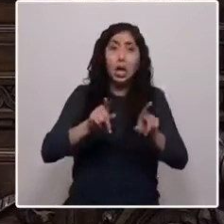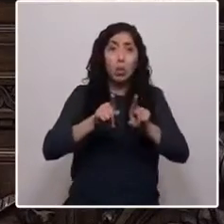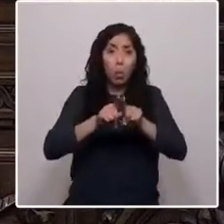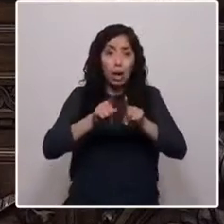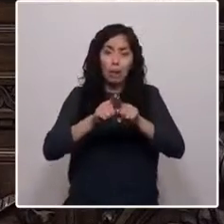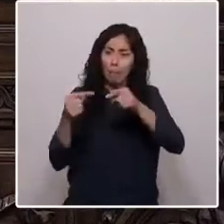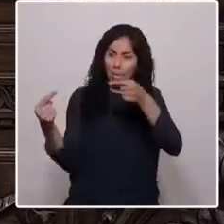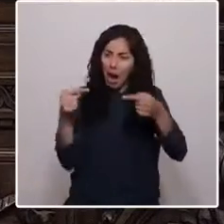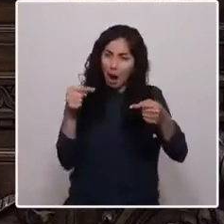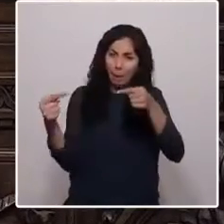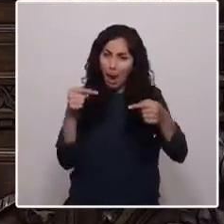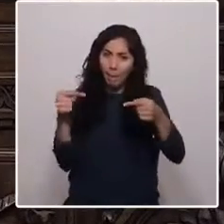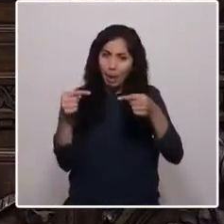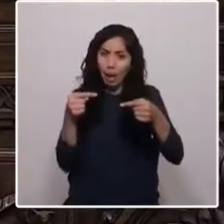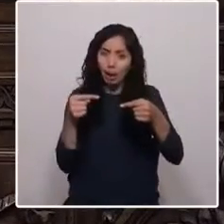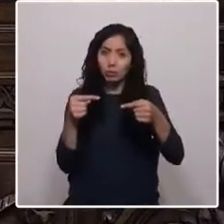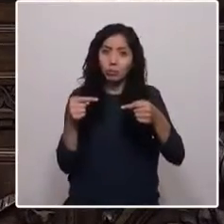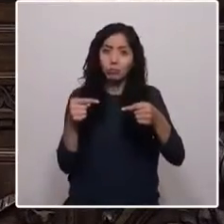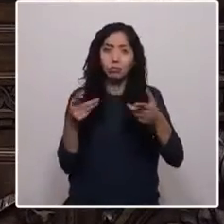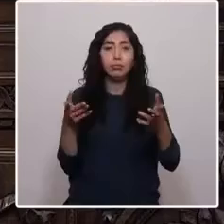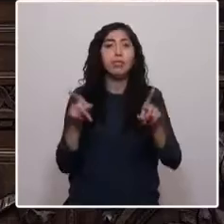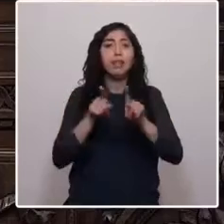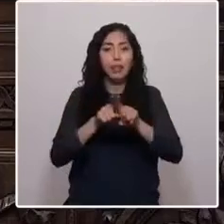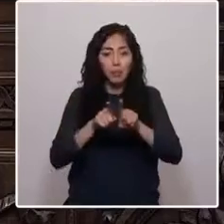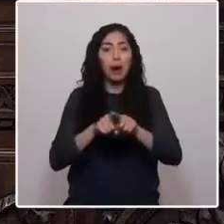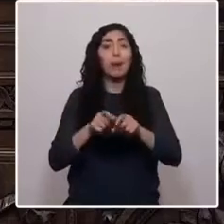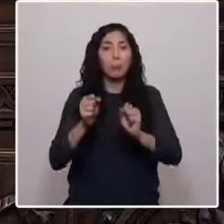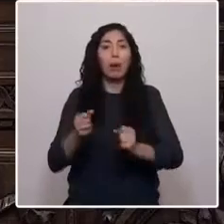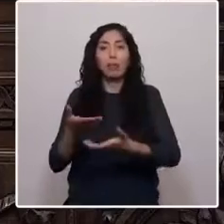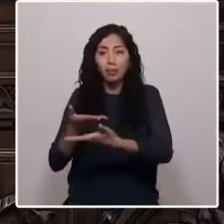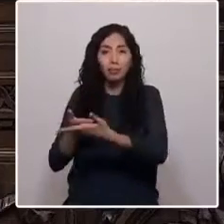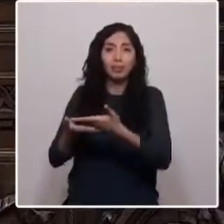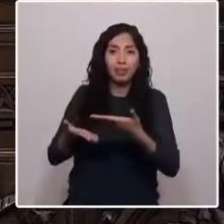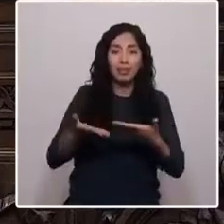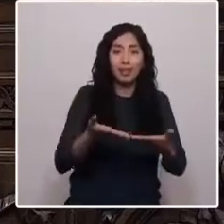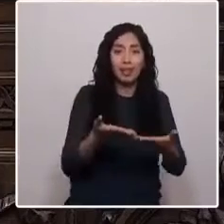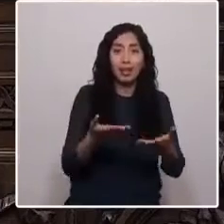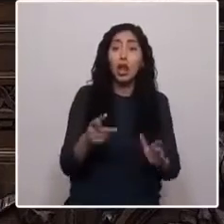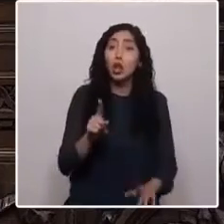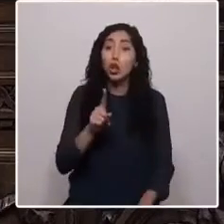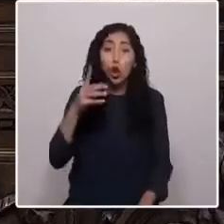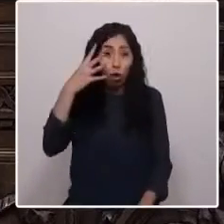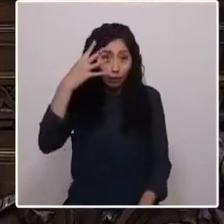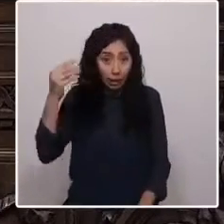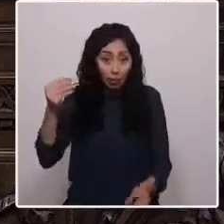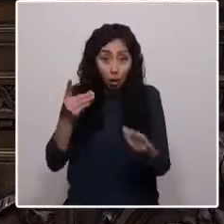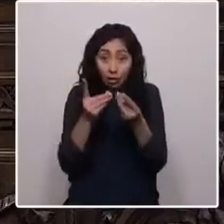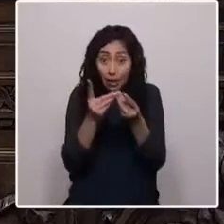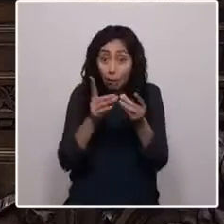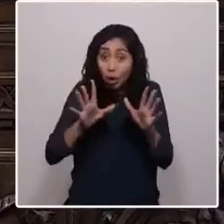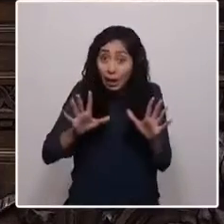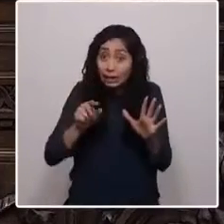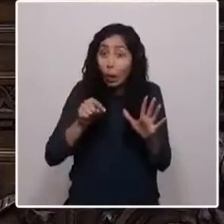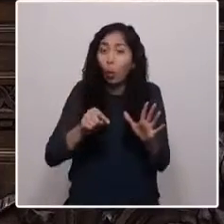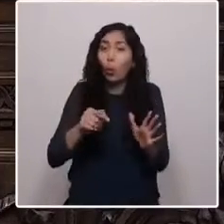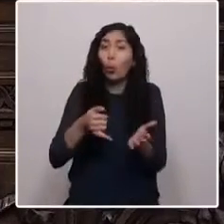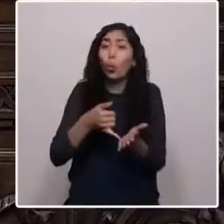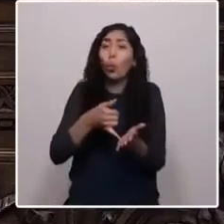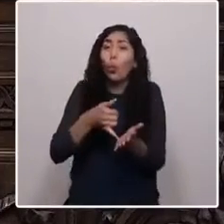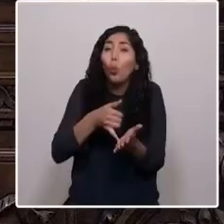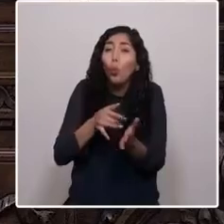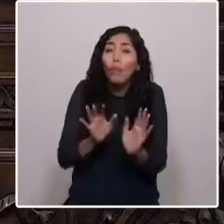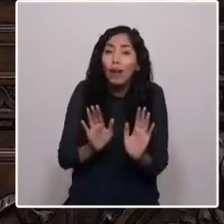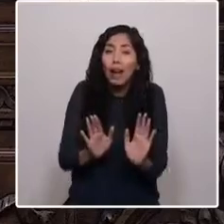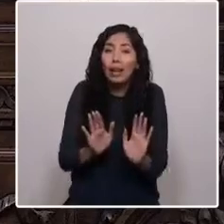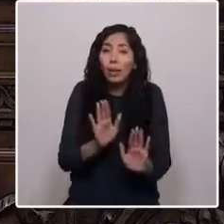en las sesiones del Pleno. En fin, no lo olvidemos, la democracia es muy frágil.